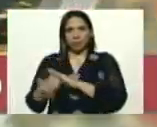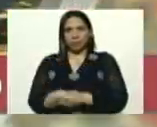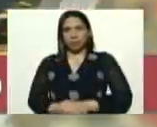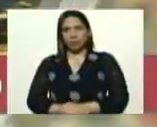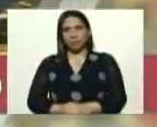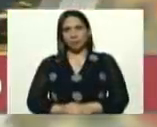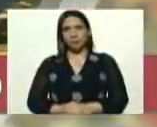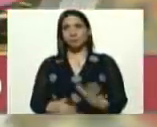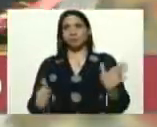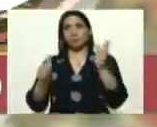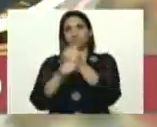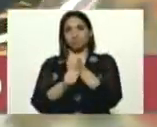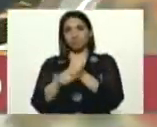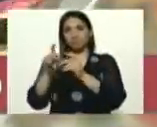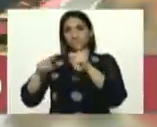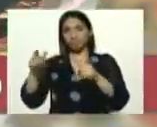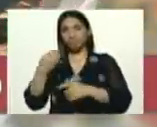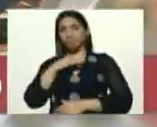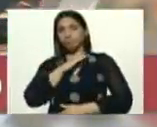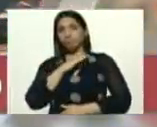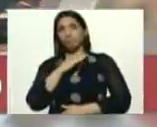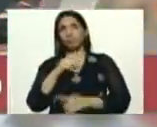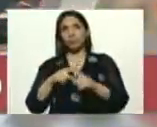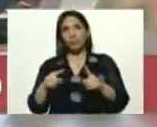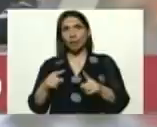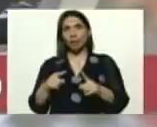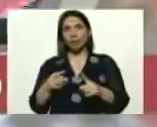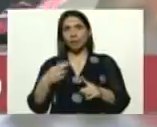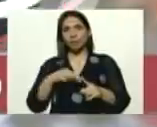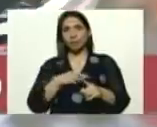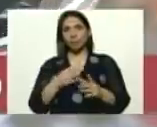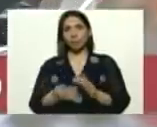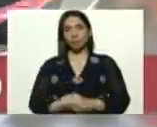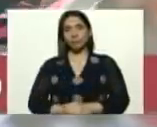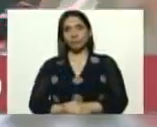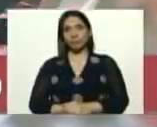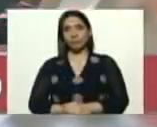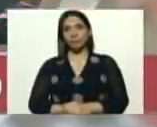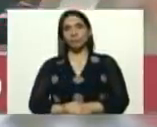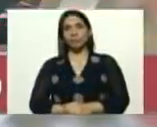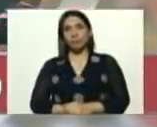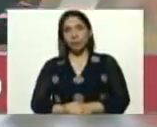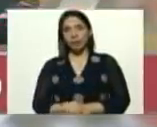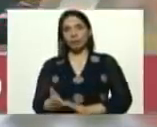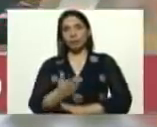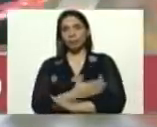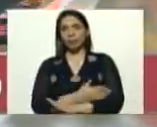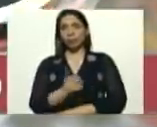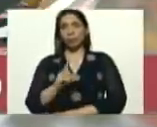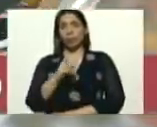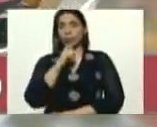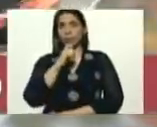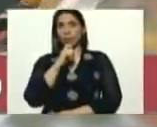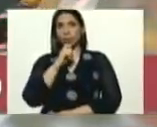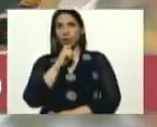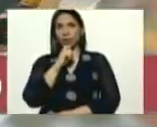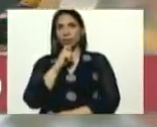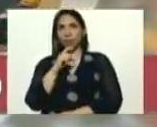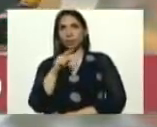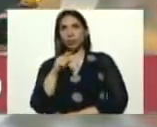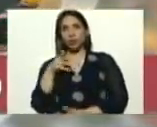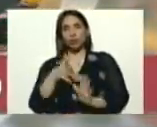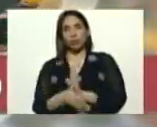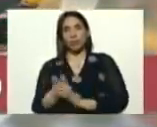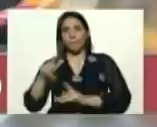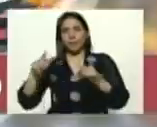van llevando a los casos para justamente arribar en un estadio temprano y no de complicación de estos